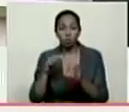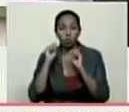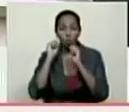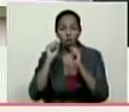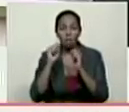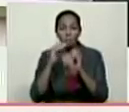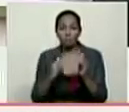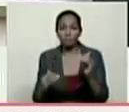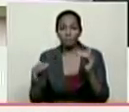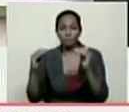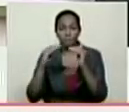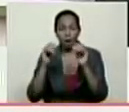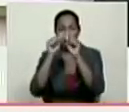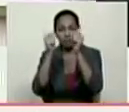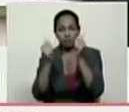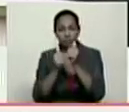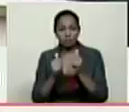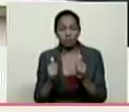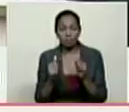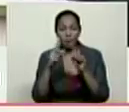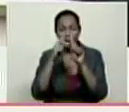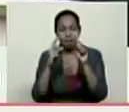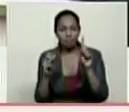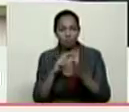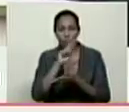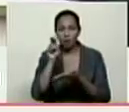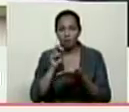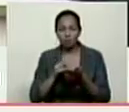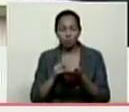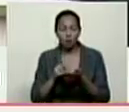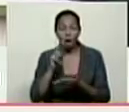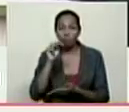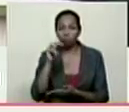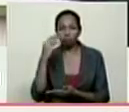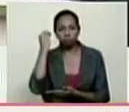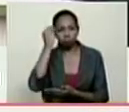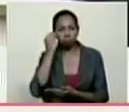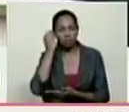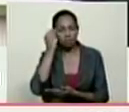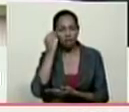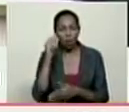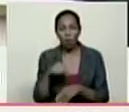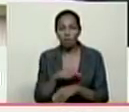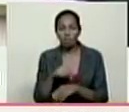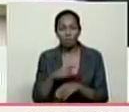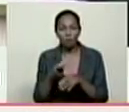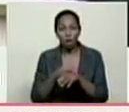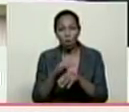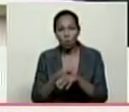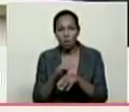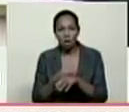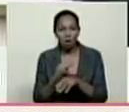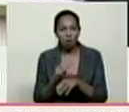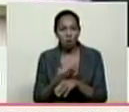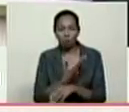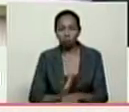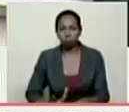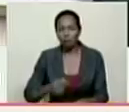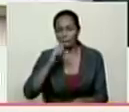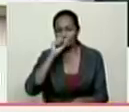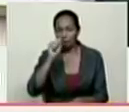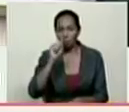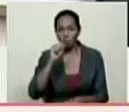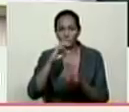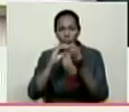estabilidad del sistema eléctrico nacional. Jamás pensaron que en el tiempo en que el gobierno del presidente Nicolás Maduro lo logró,